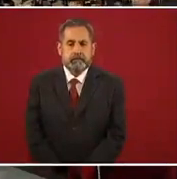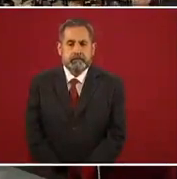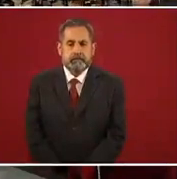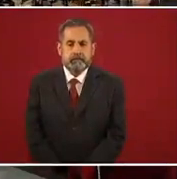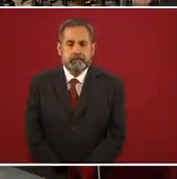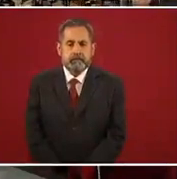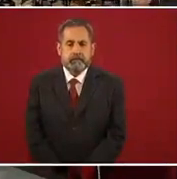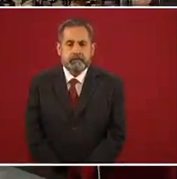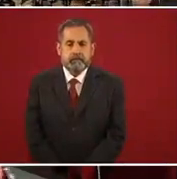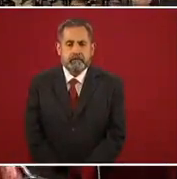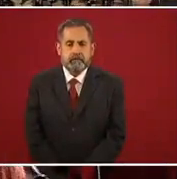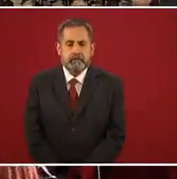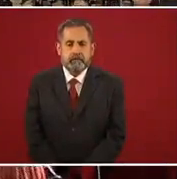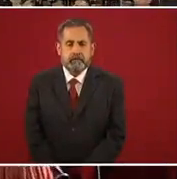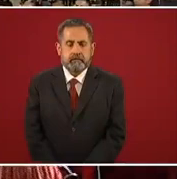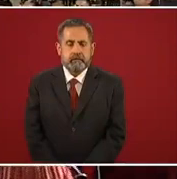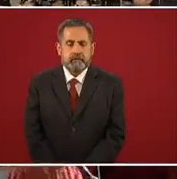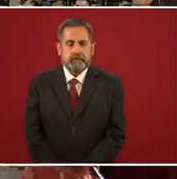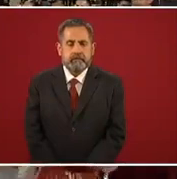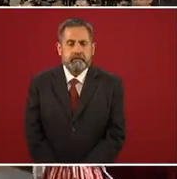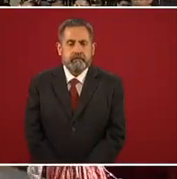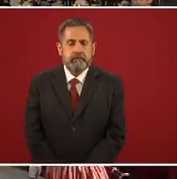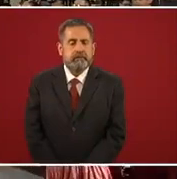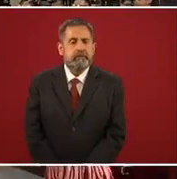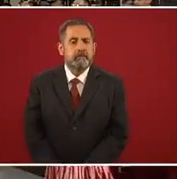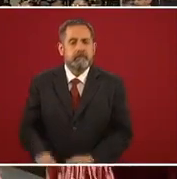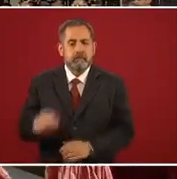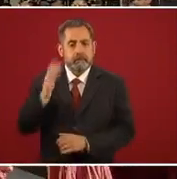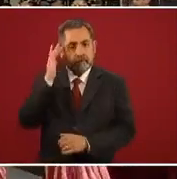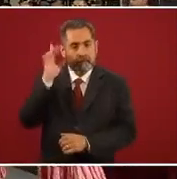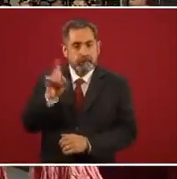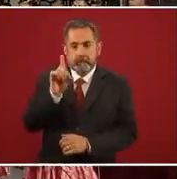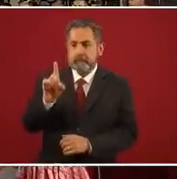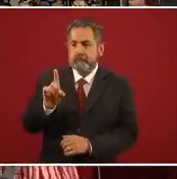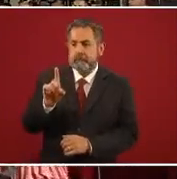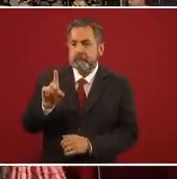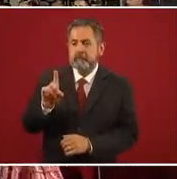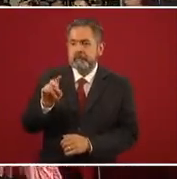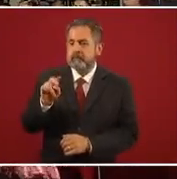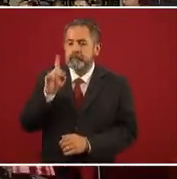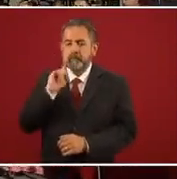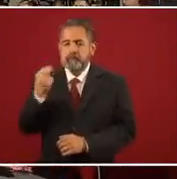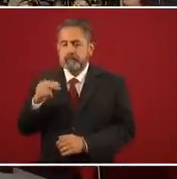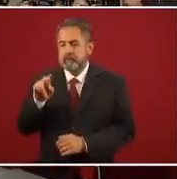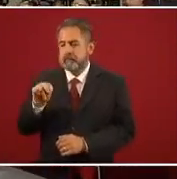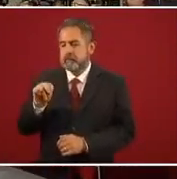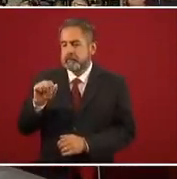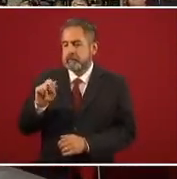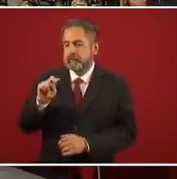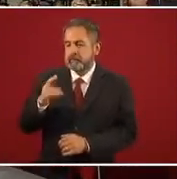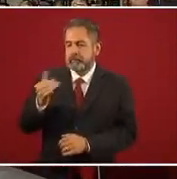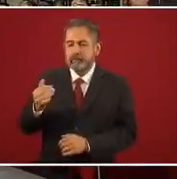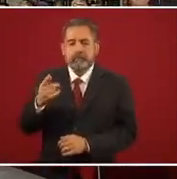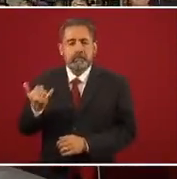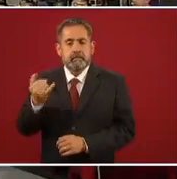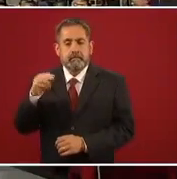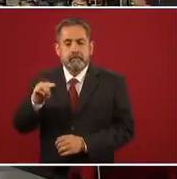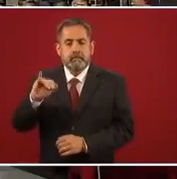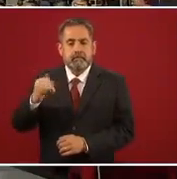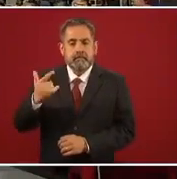Gracias, presidente. De Santo Domingo, Yolotepec, Nancy Evelyn Ramírez y Miguel Ángel González